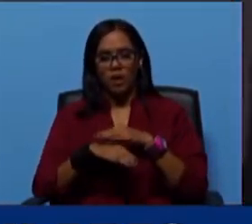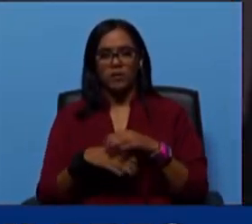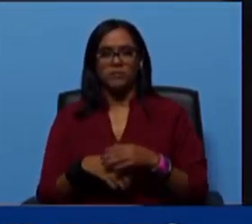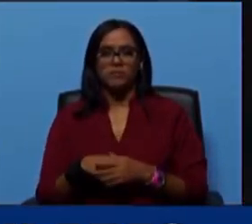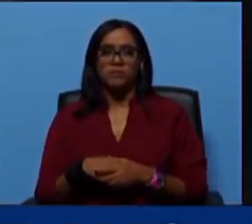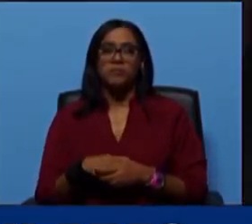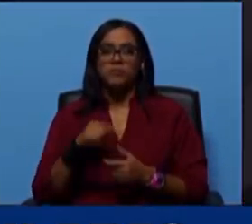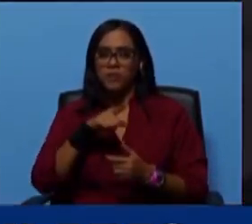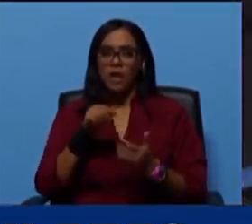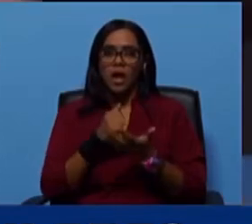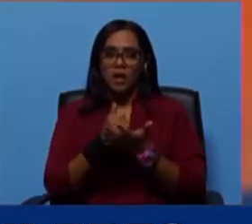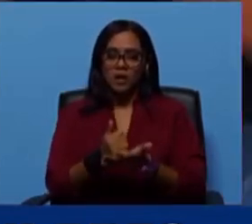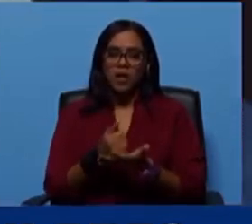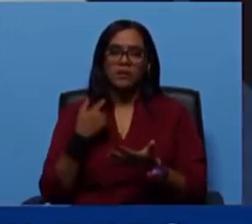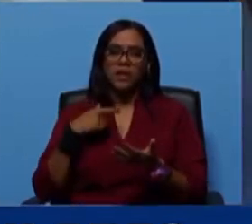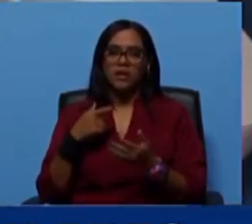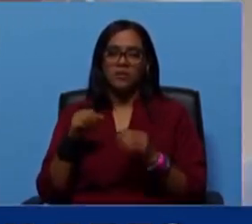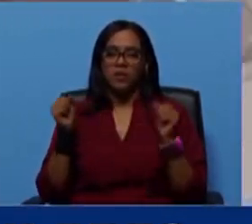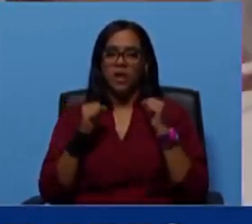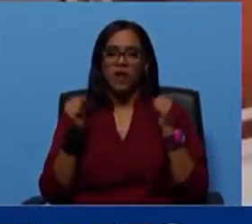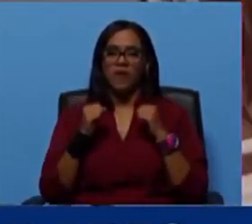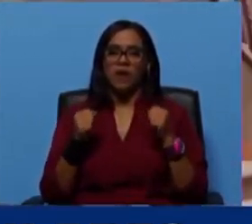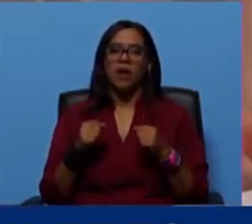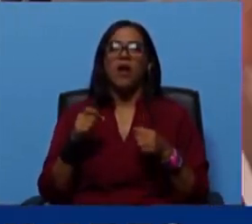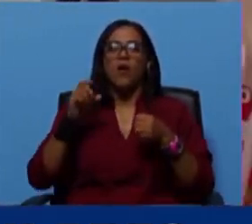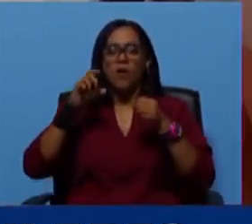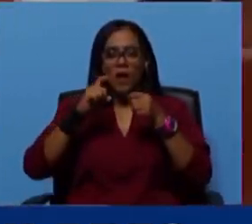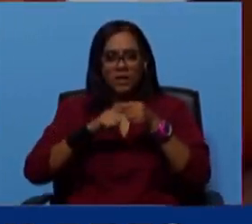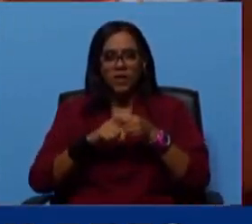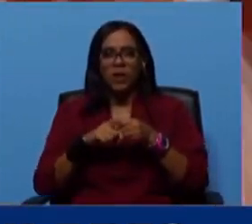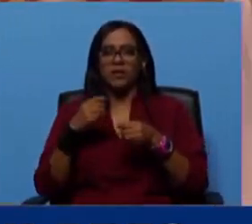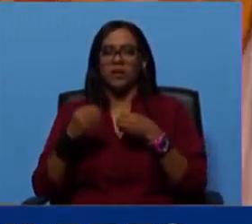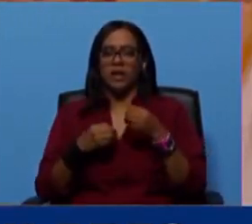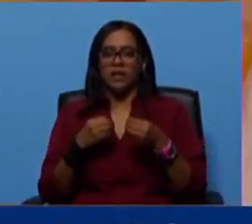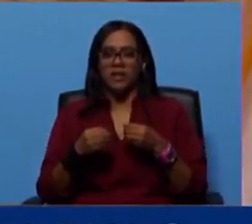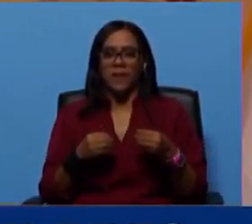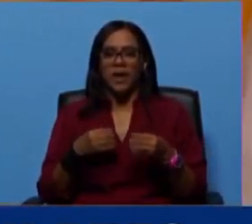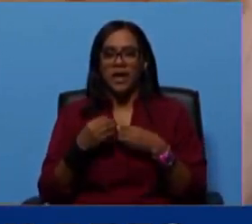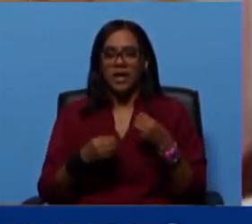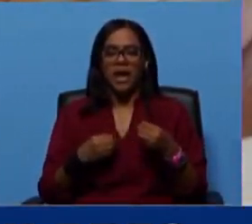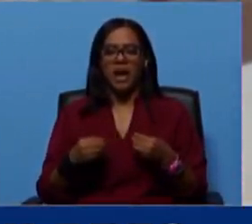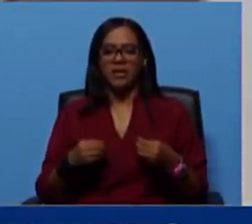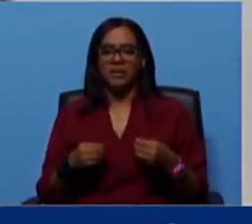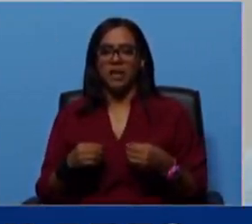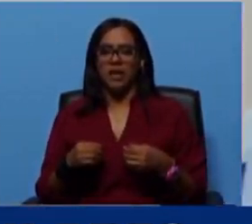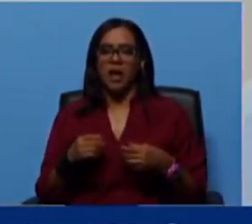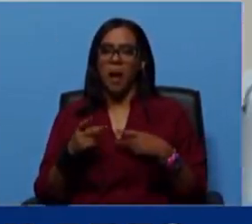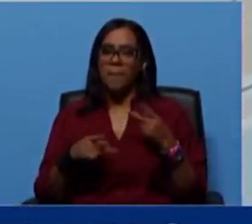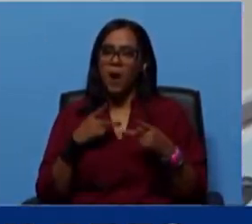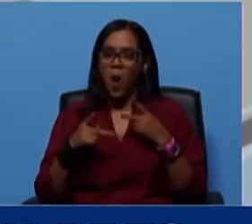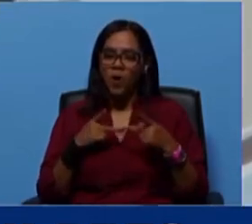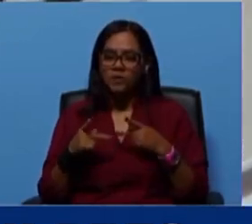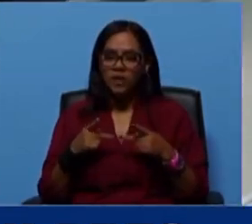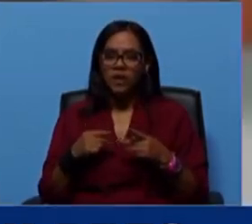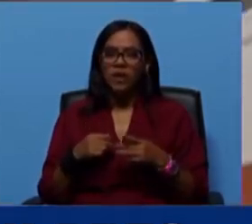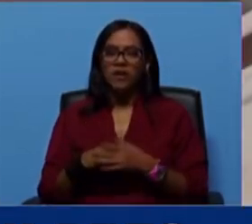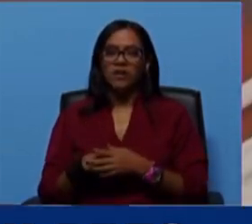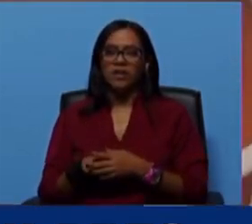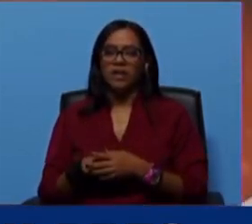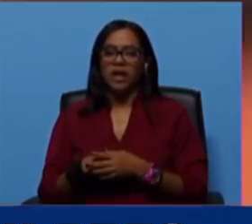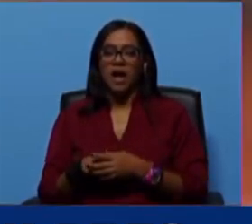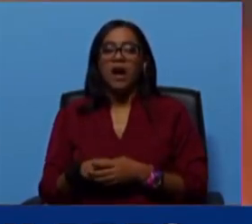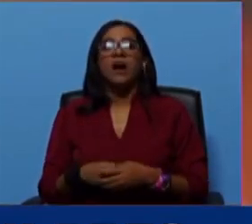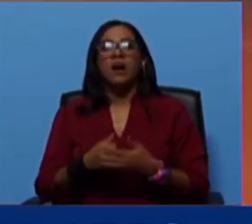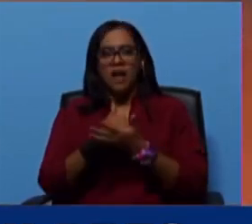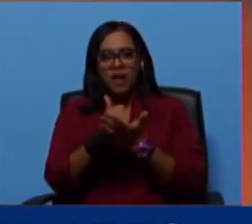ustedes ayudan a los bodegueros a tener sus neveras. Es una articulación que hacemos. Entonces, ¿qué hace entre el bodeguero y el productor, el bodeguero y el mercado y merca? Le